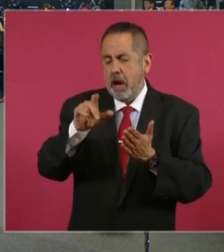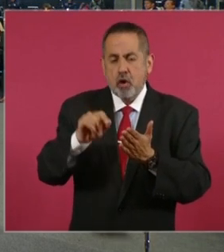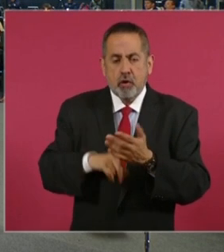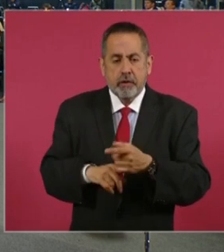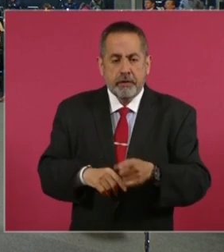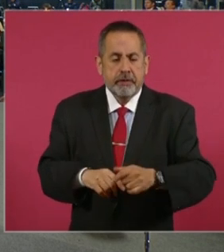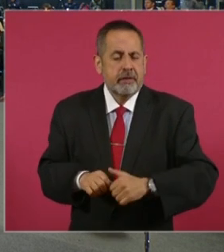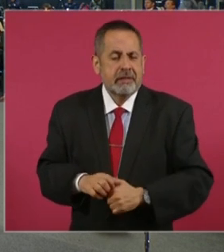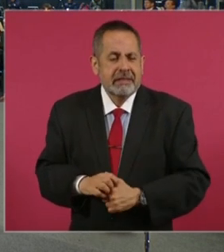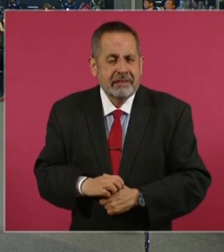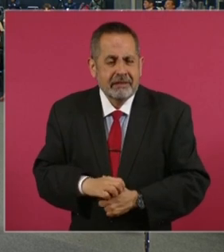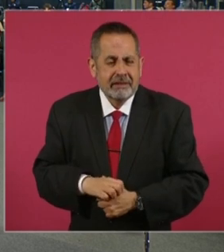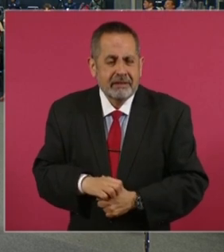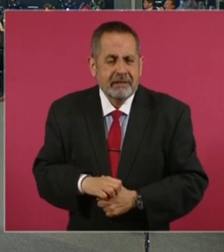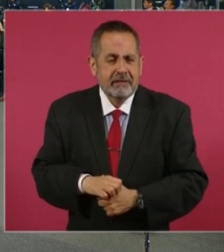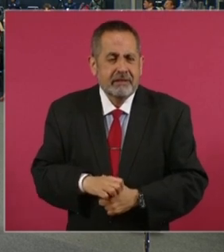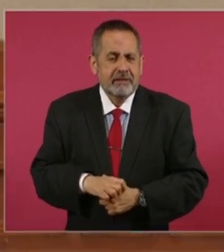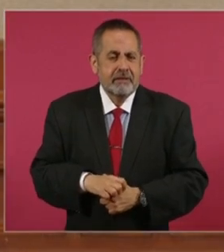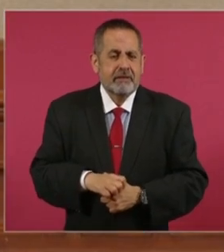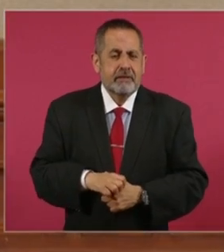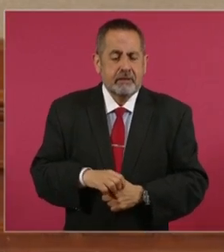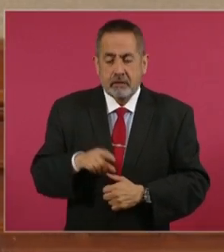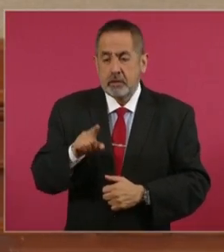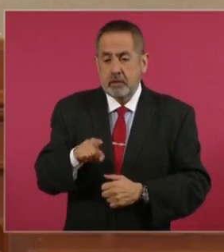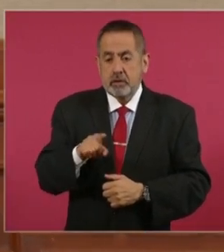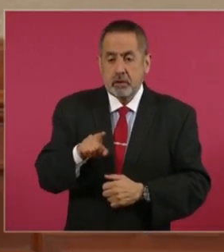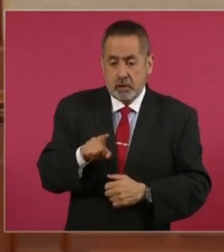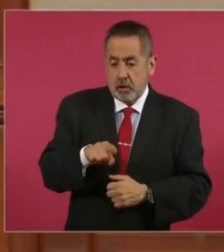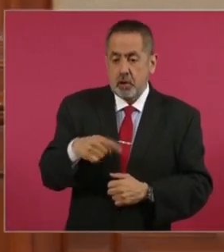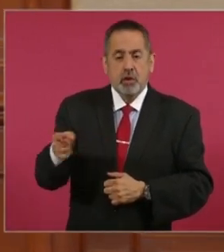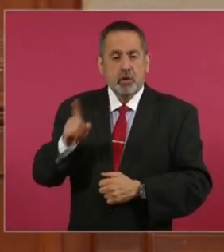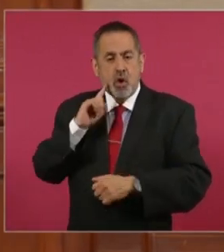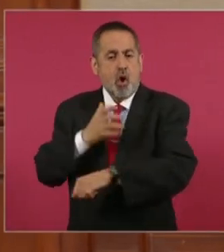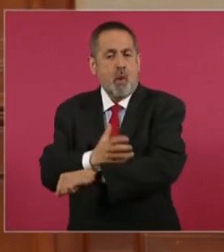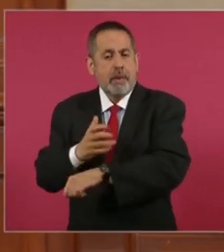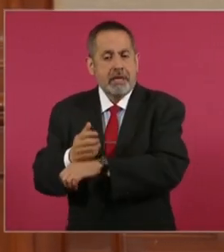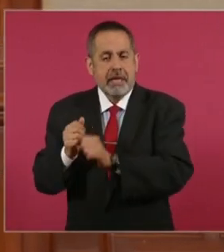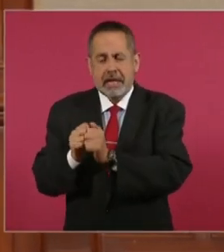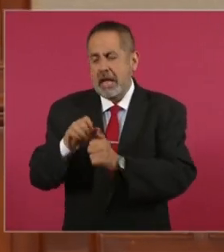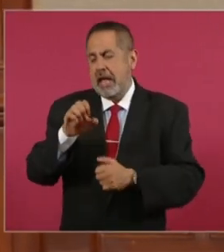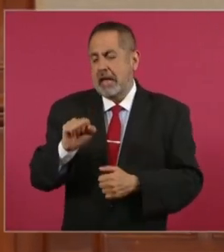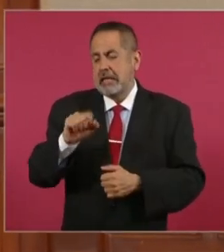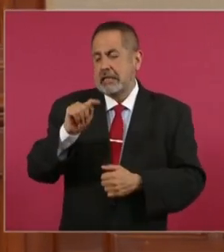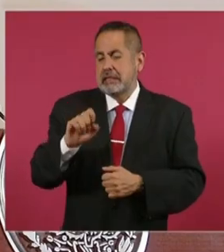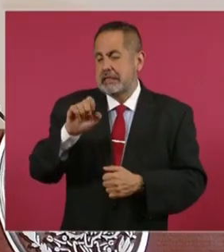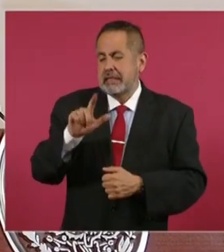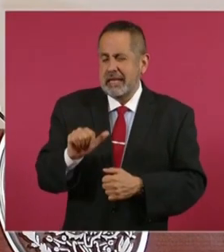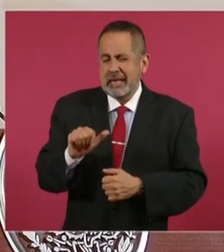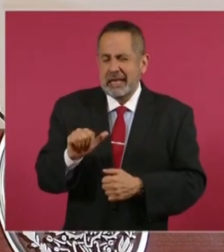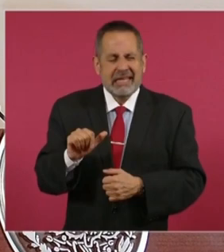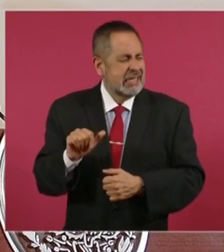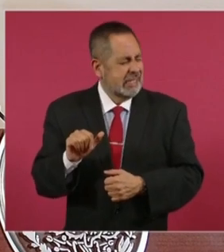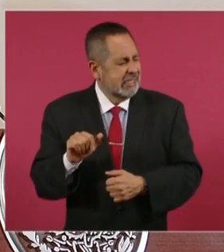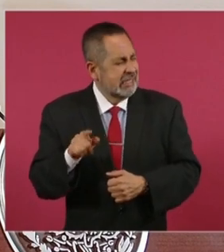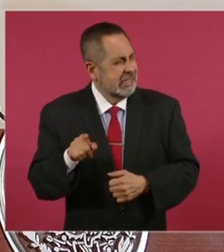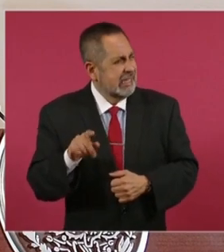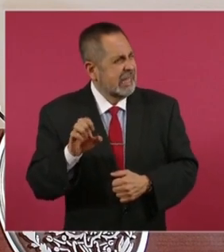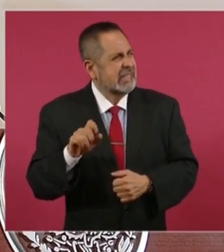Artur, su compañera Estela o Estel,